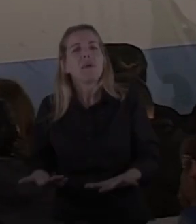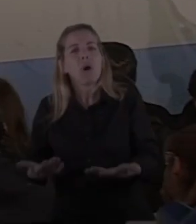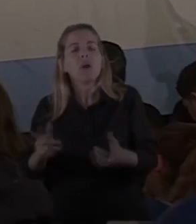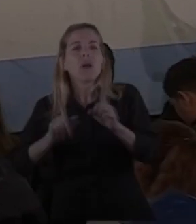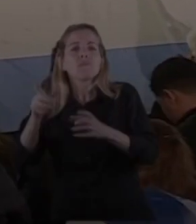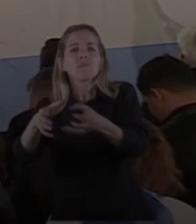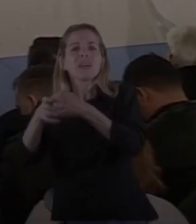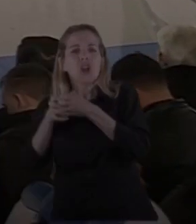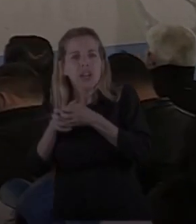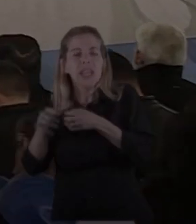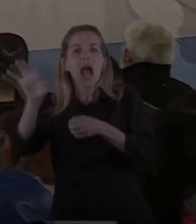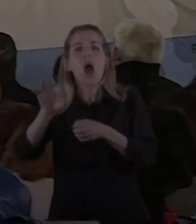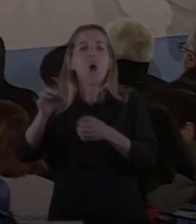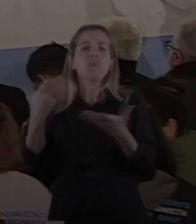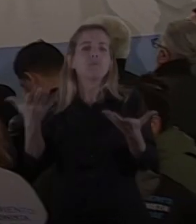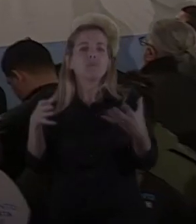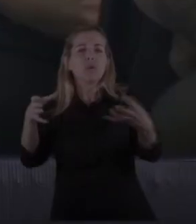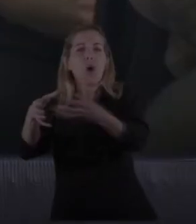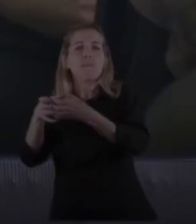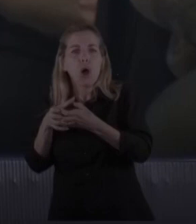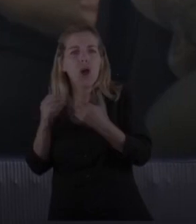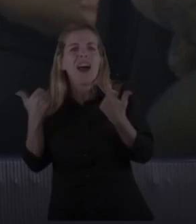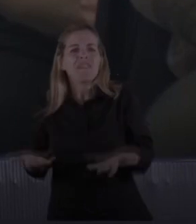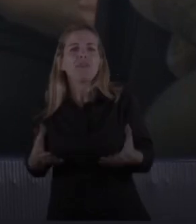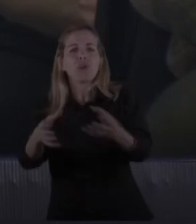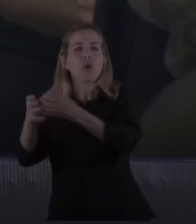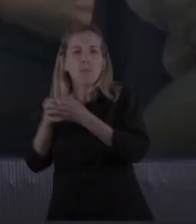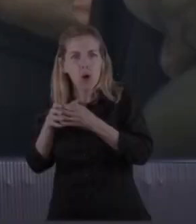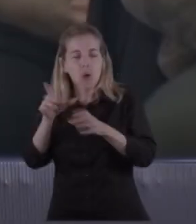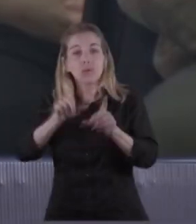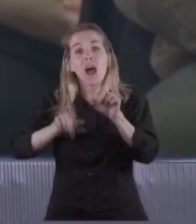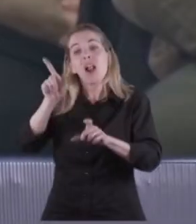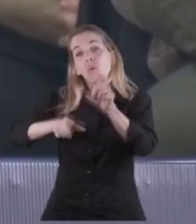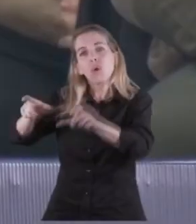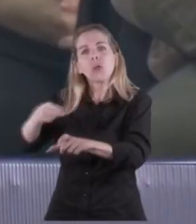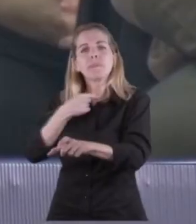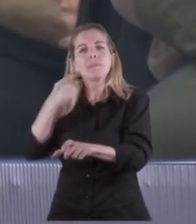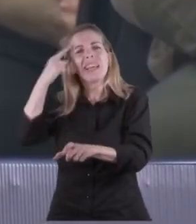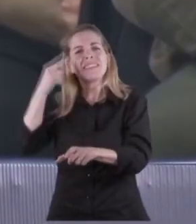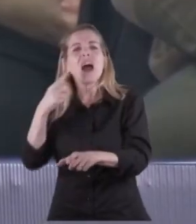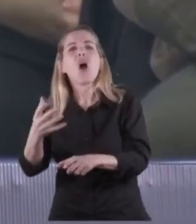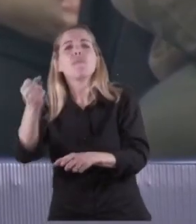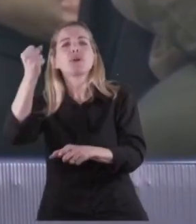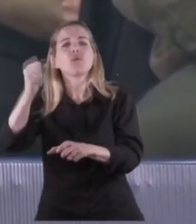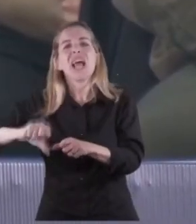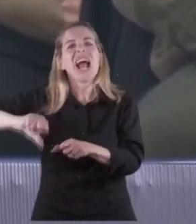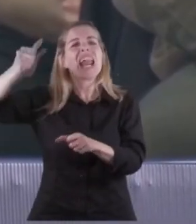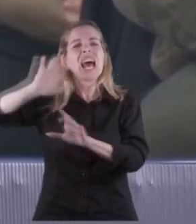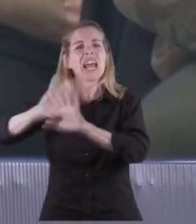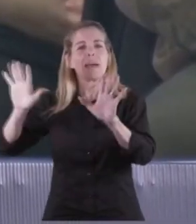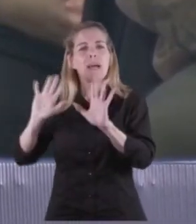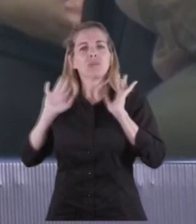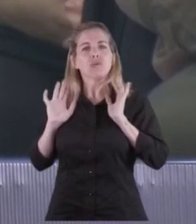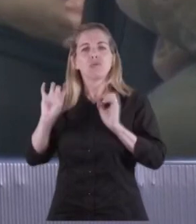siguen creyendo en la meritocracia, donde los que siguen diciendo, esta es mi oportunidad de ganar y yo tengo derecho de ganar lo